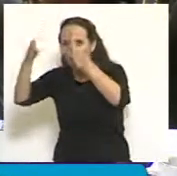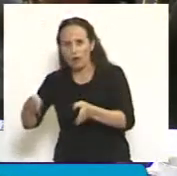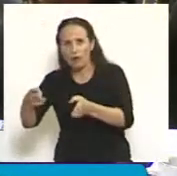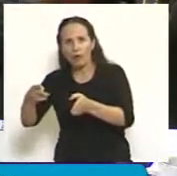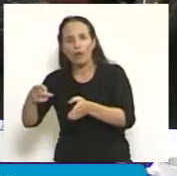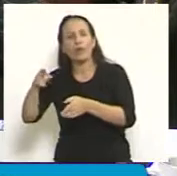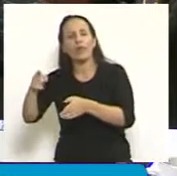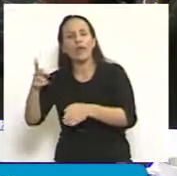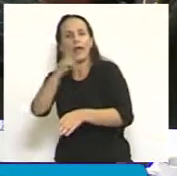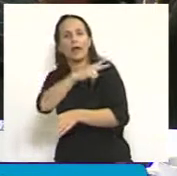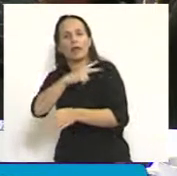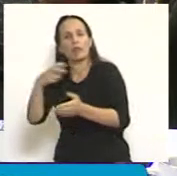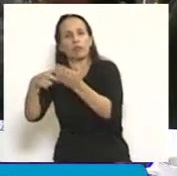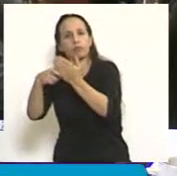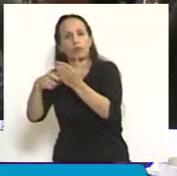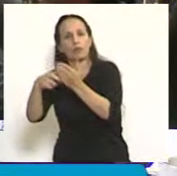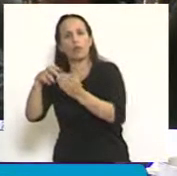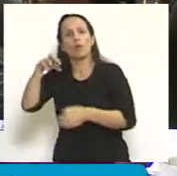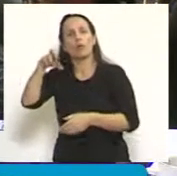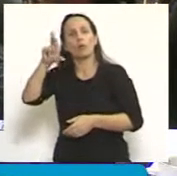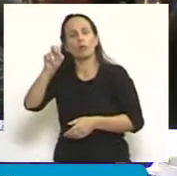parece le